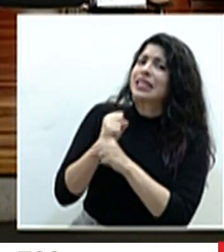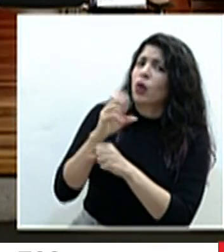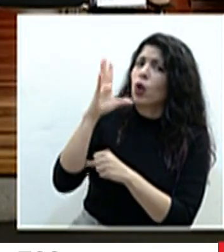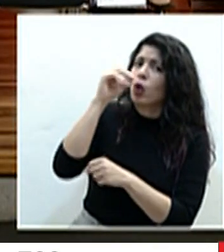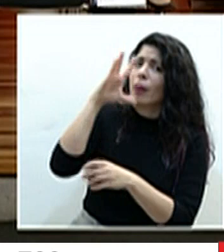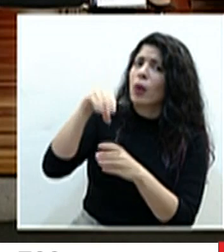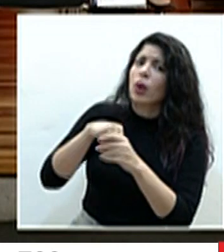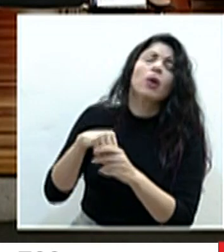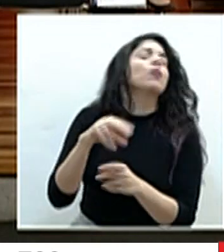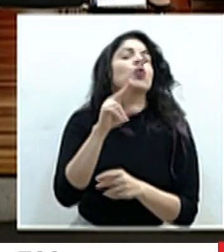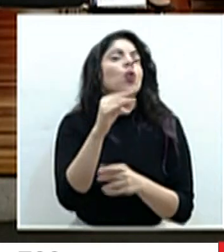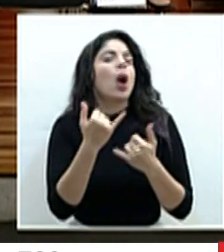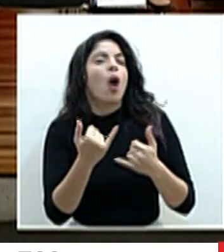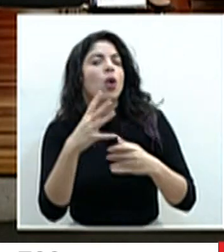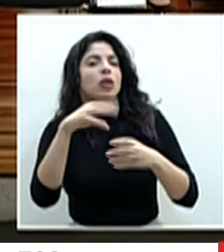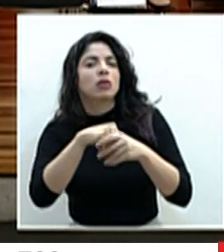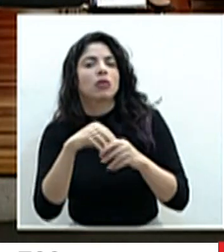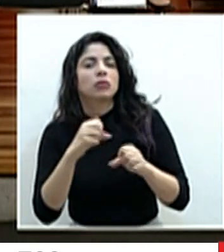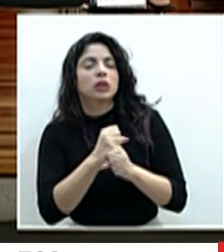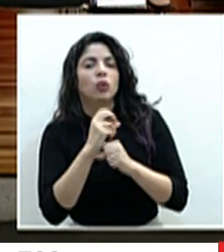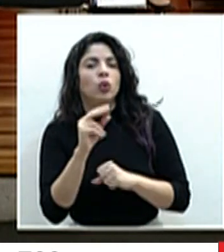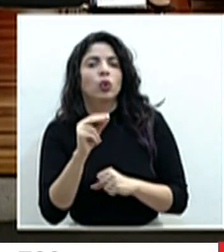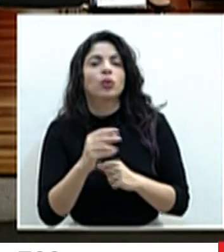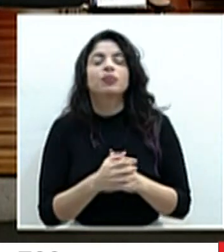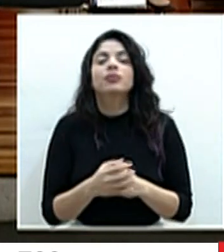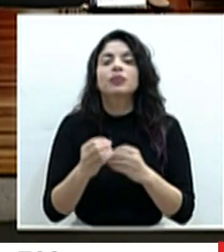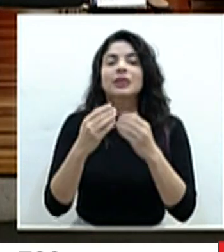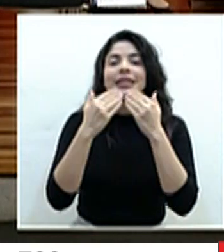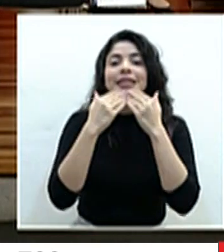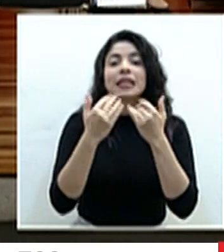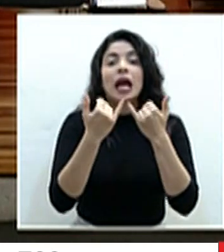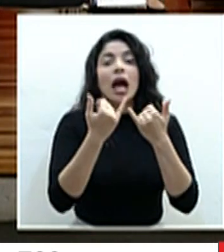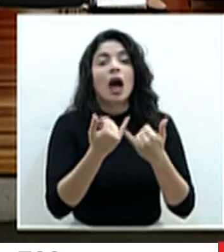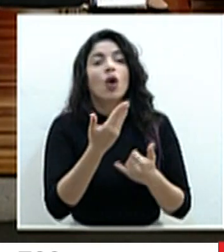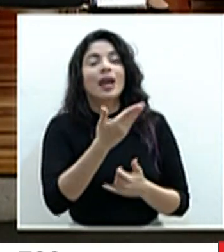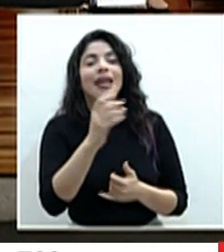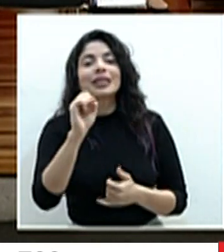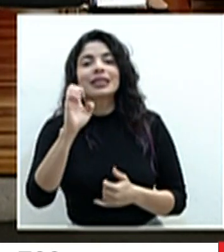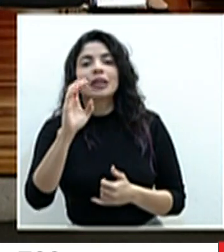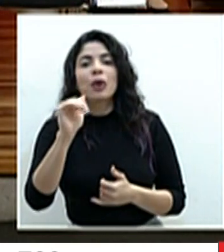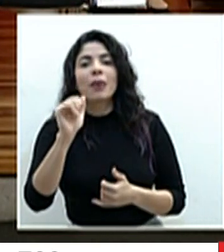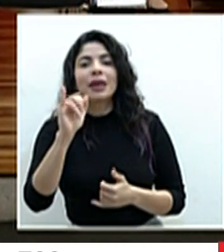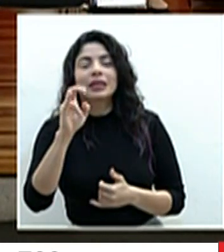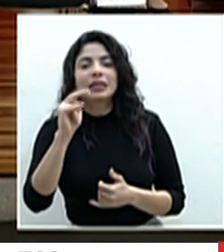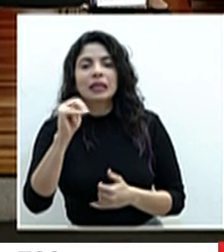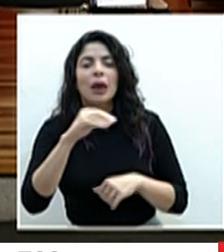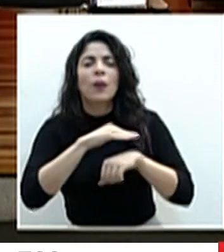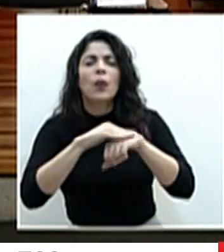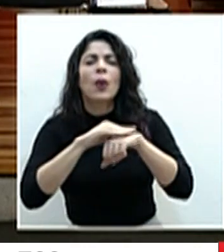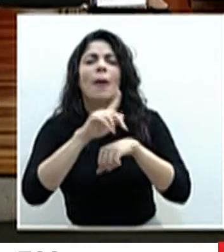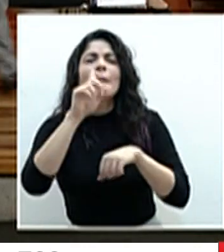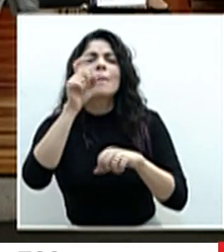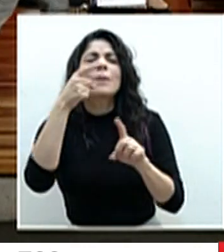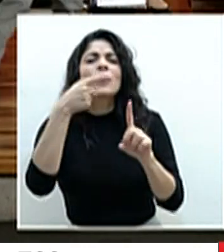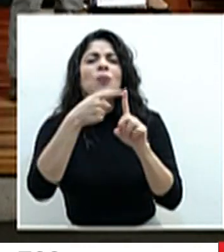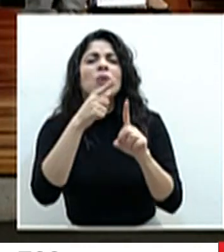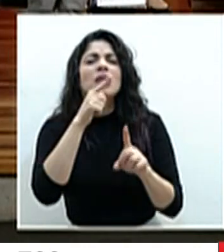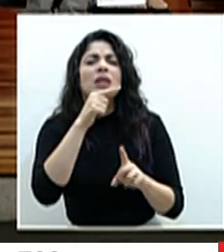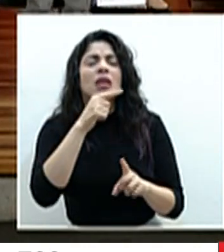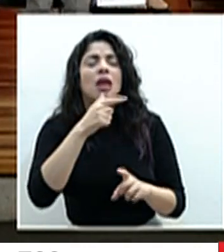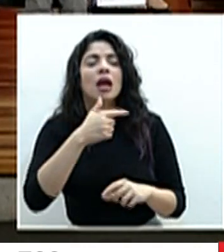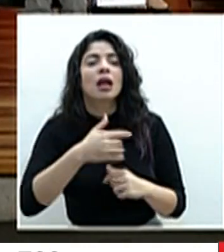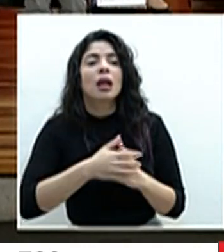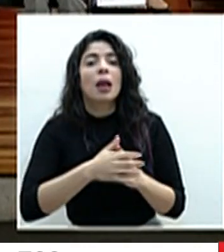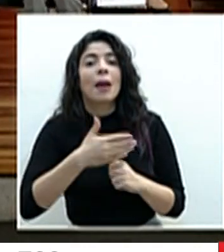En este momento no está contemplado. Muchas gracias. Escuchamos a Sebastián Rodríguez. Por favor, su consulta al señor presidente. Si